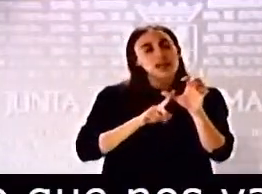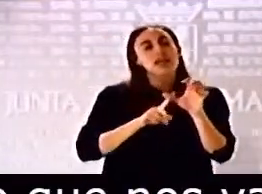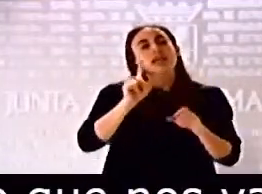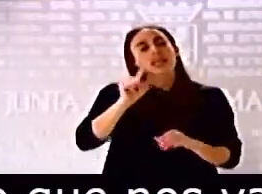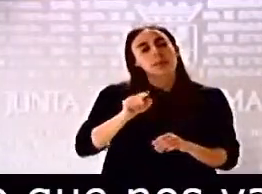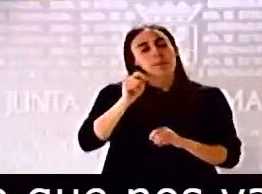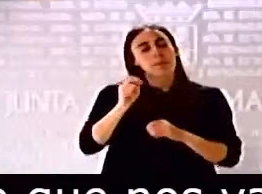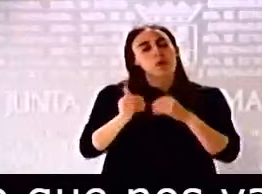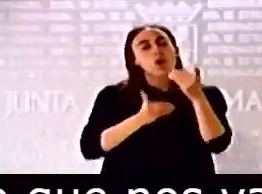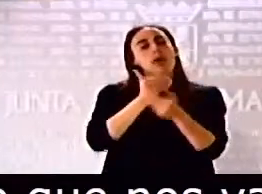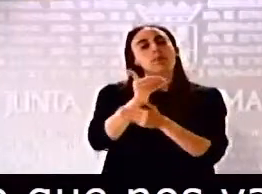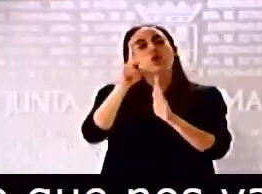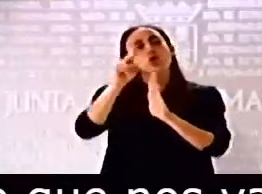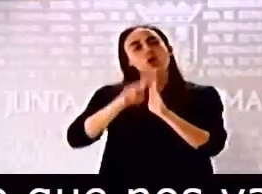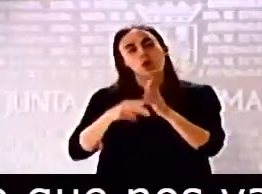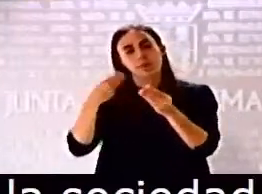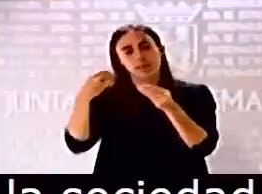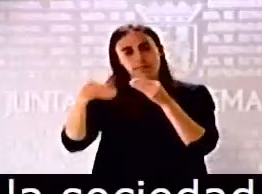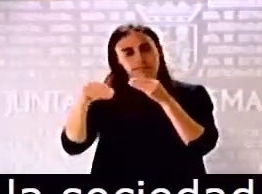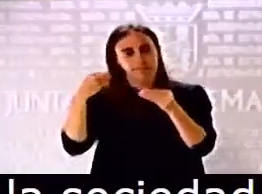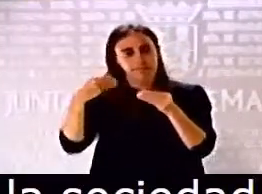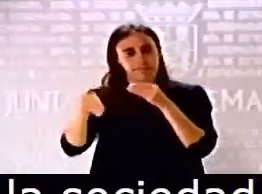ir flexibilizando las medidas.